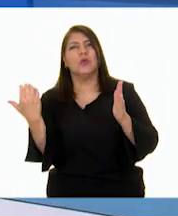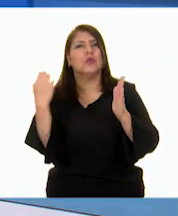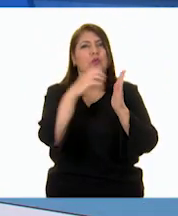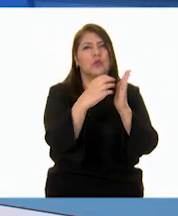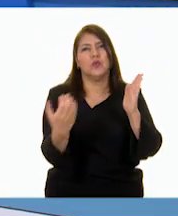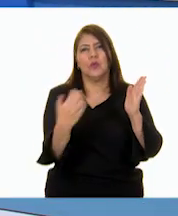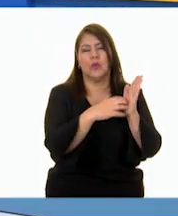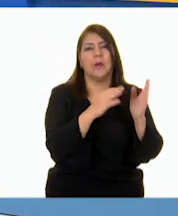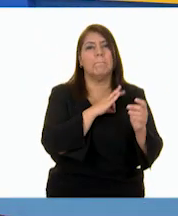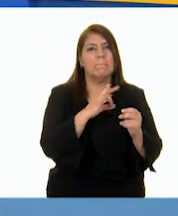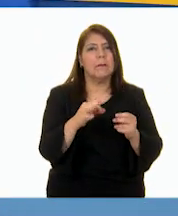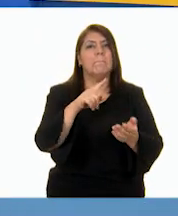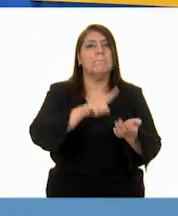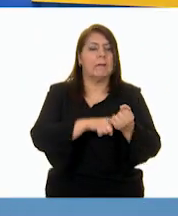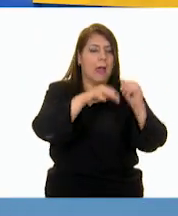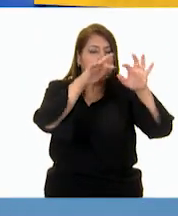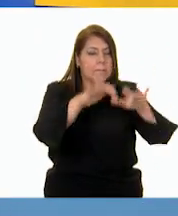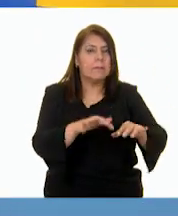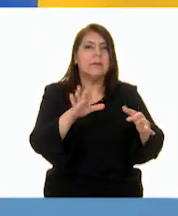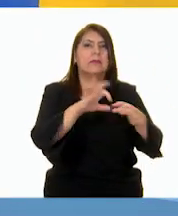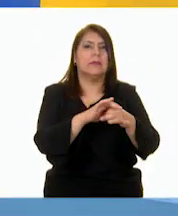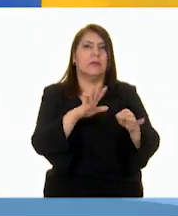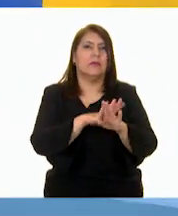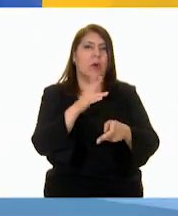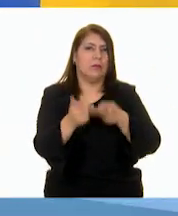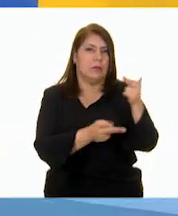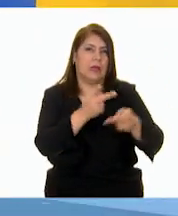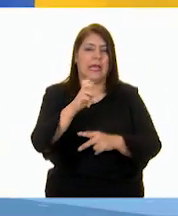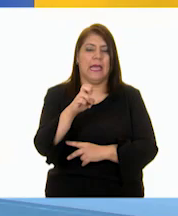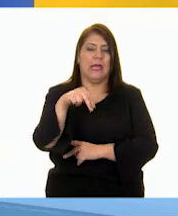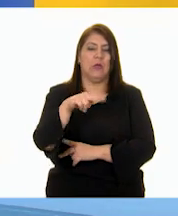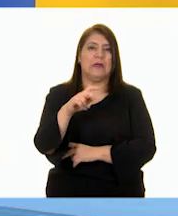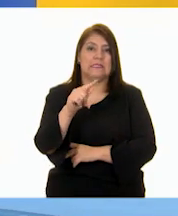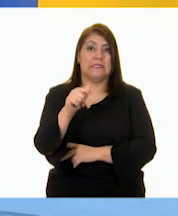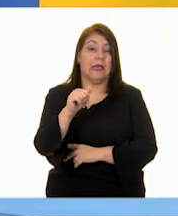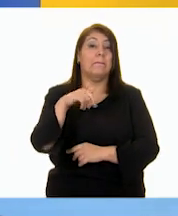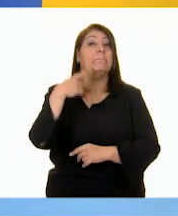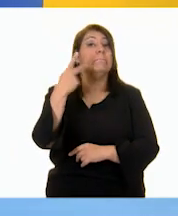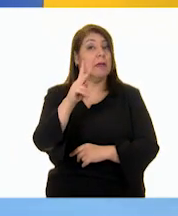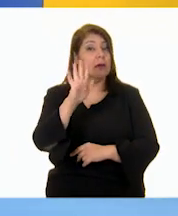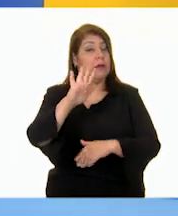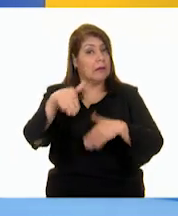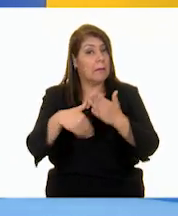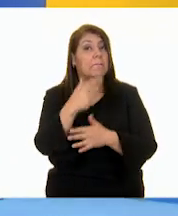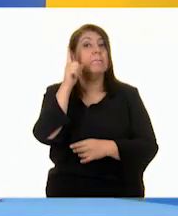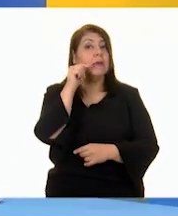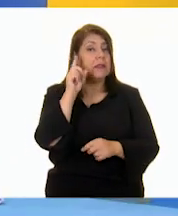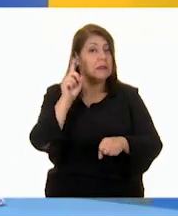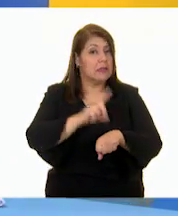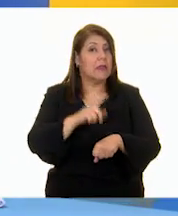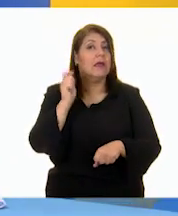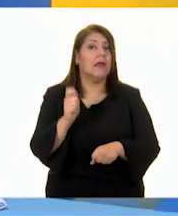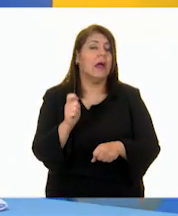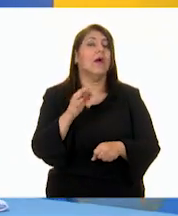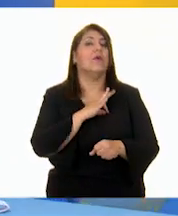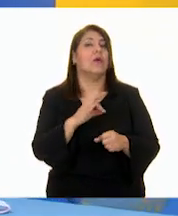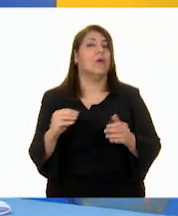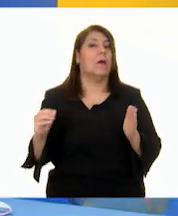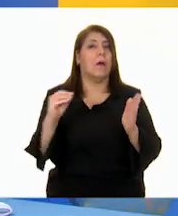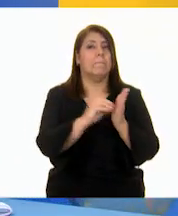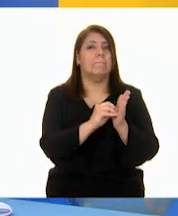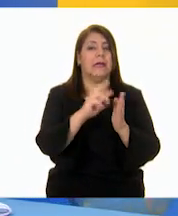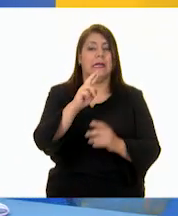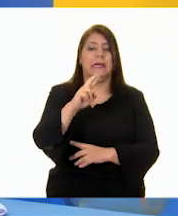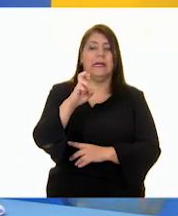de utilidad al elaborar el reporte de la encuesta. Ahora bien, el día de mañana vamos a trabajar sobre el reporte y veremos formas